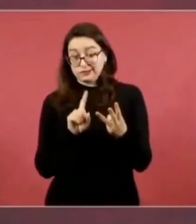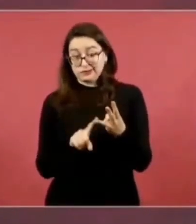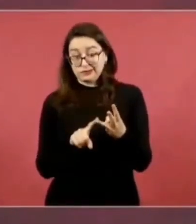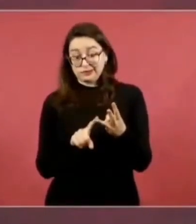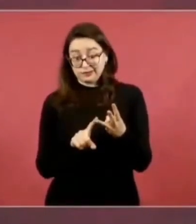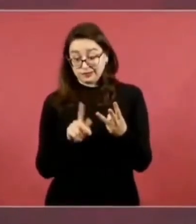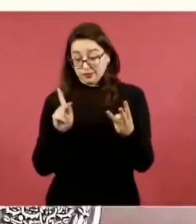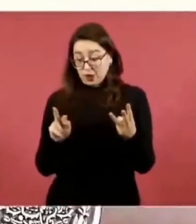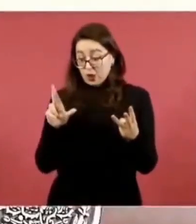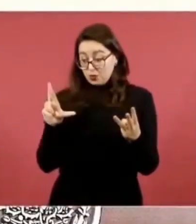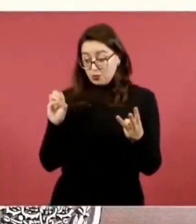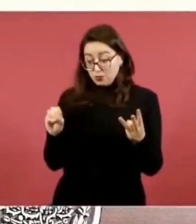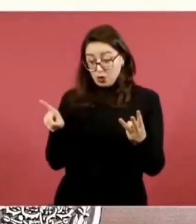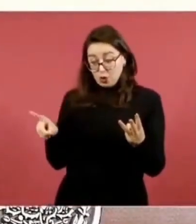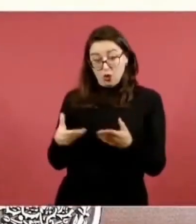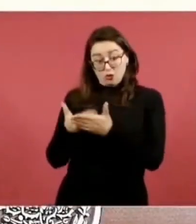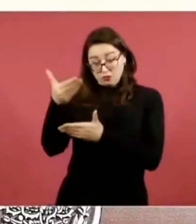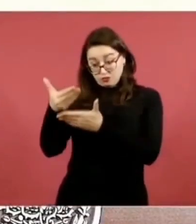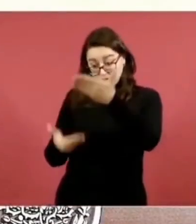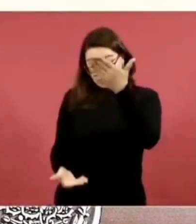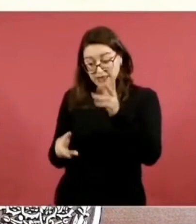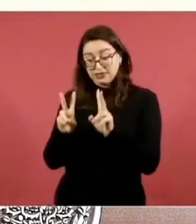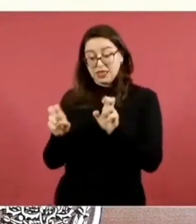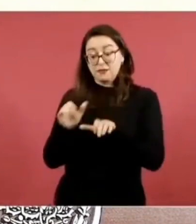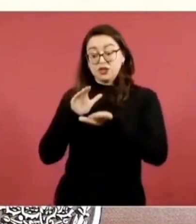PRO sobre la sentencia,